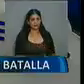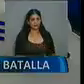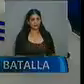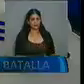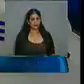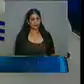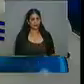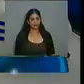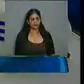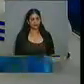postura Sí claro lo revel